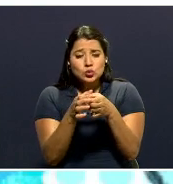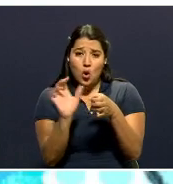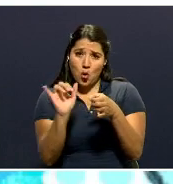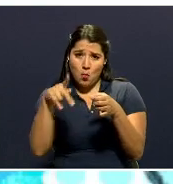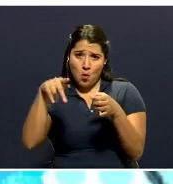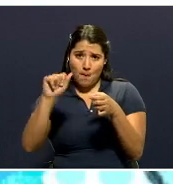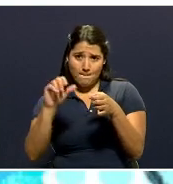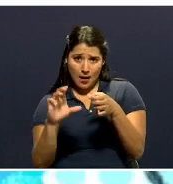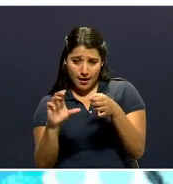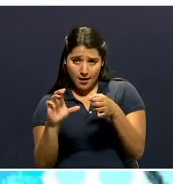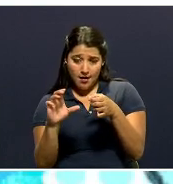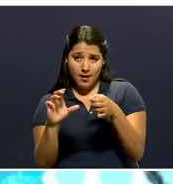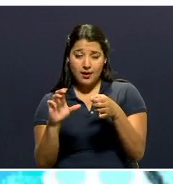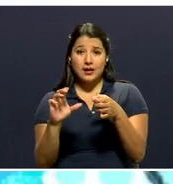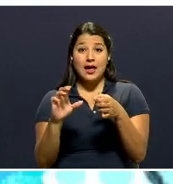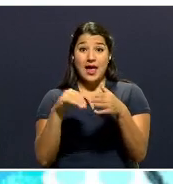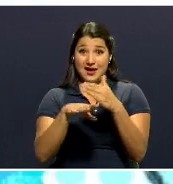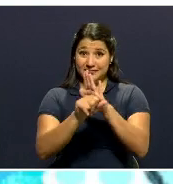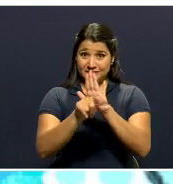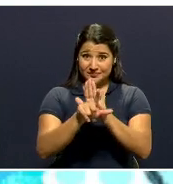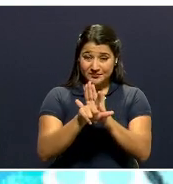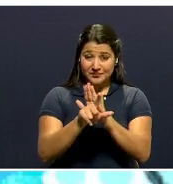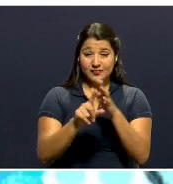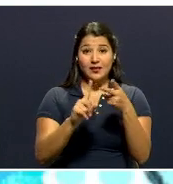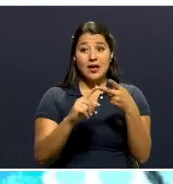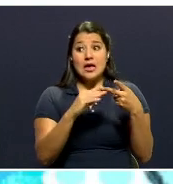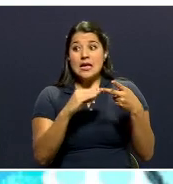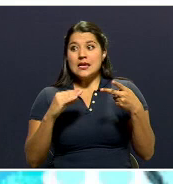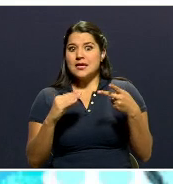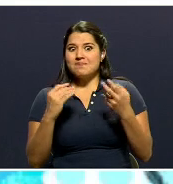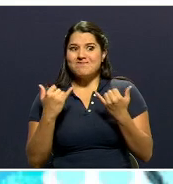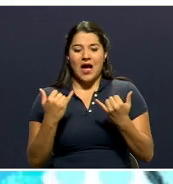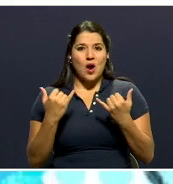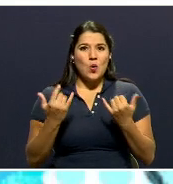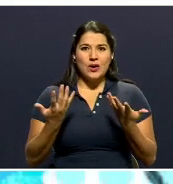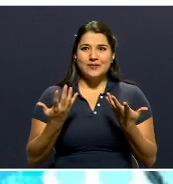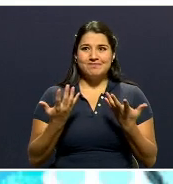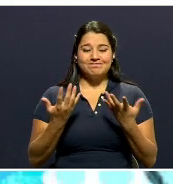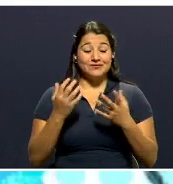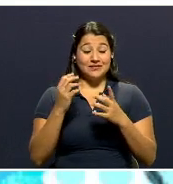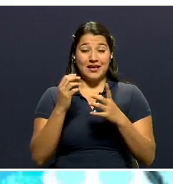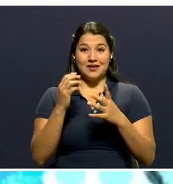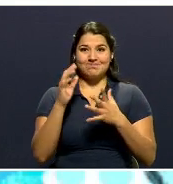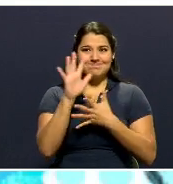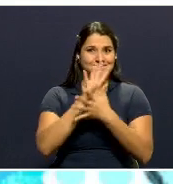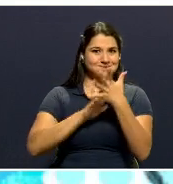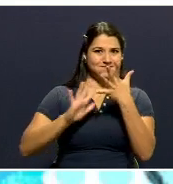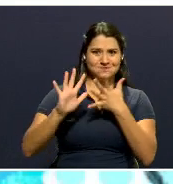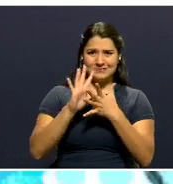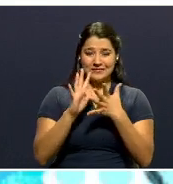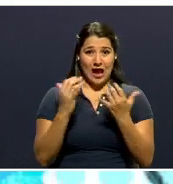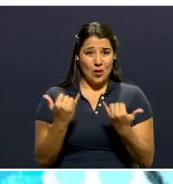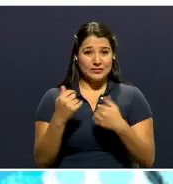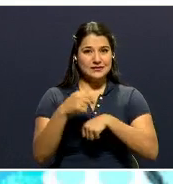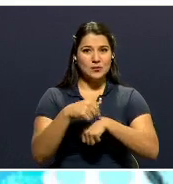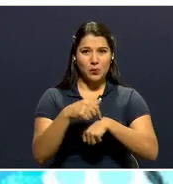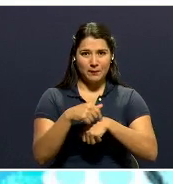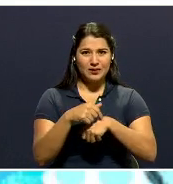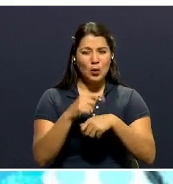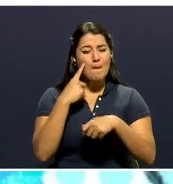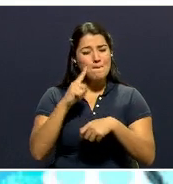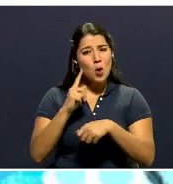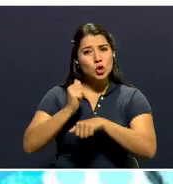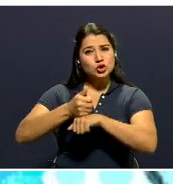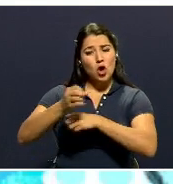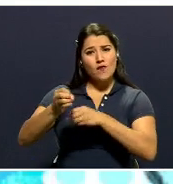con los ánimos tan encendidos como están en este momento, ¿qué opciones políticas tiene el Ejecutivo para